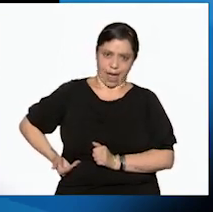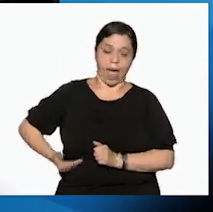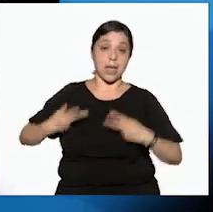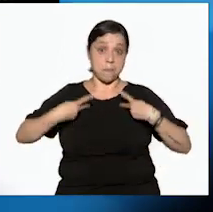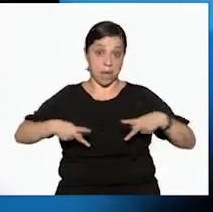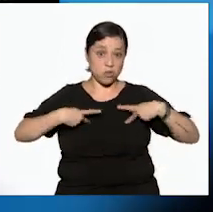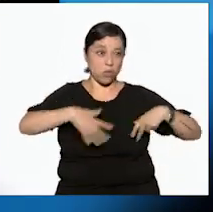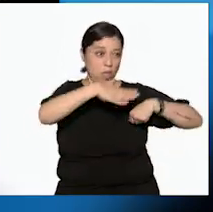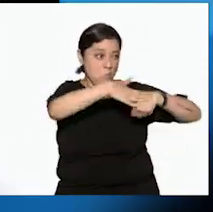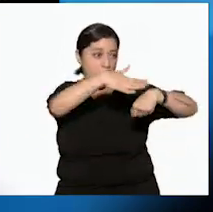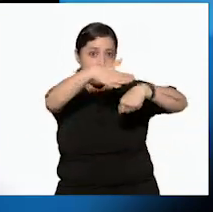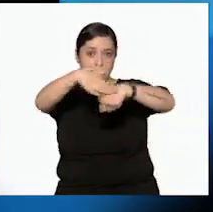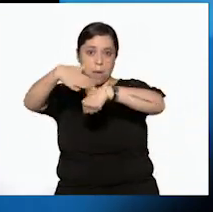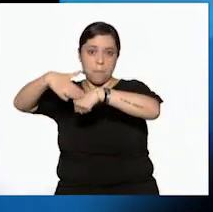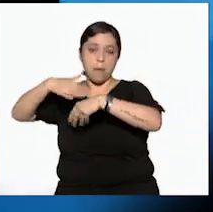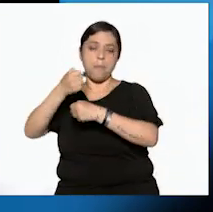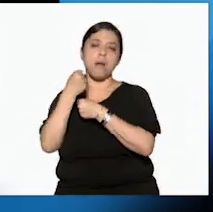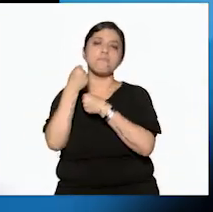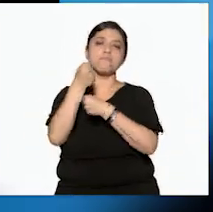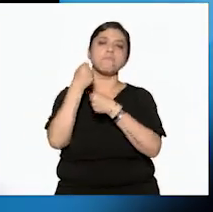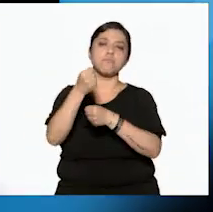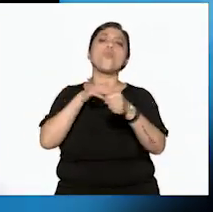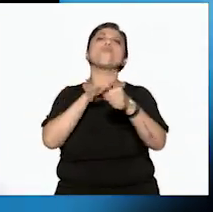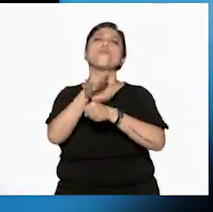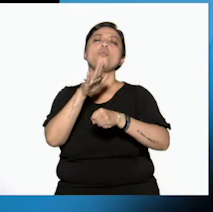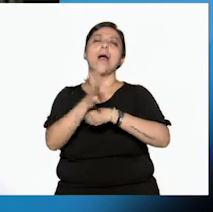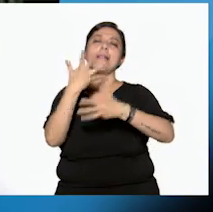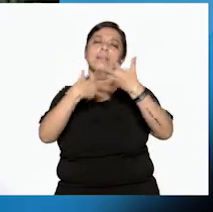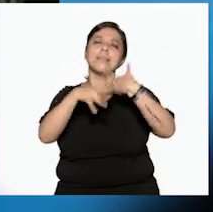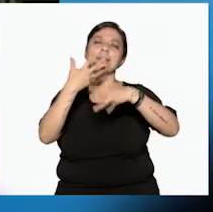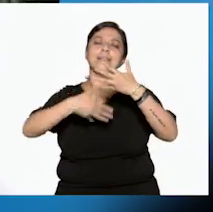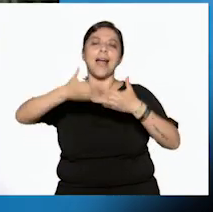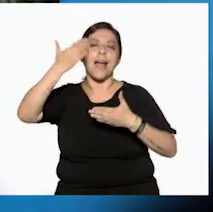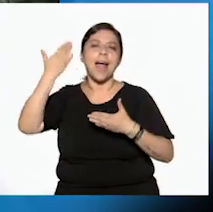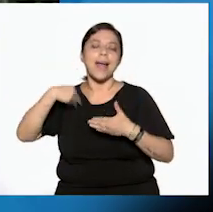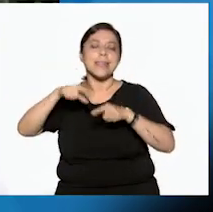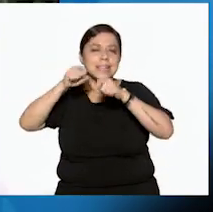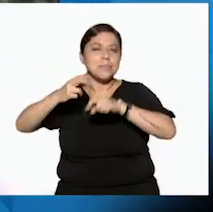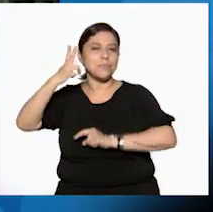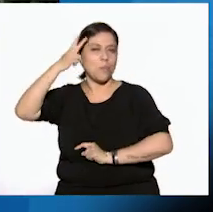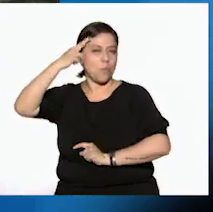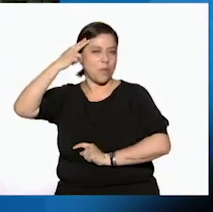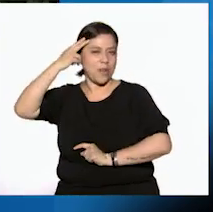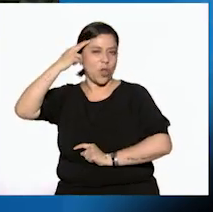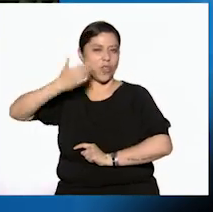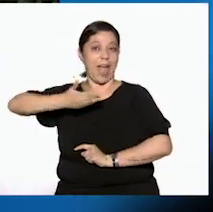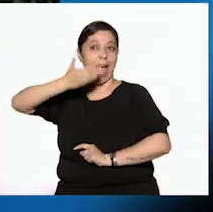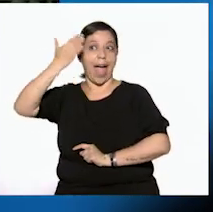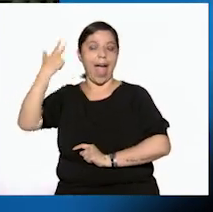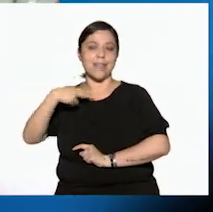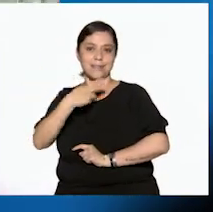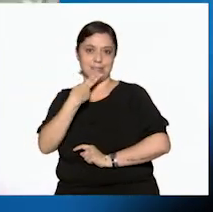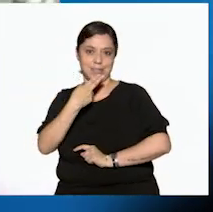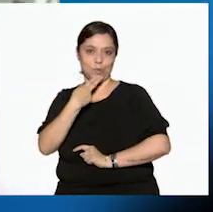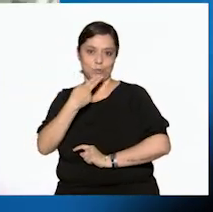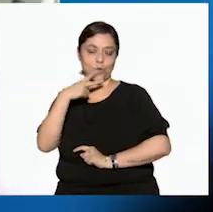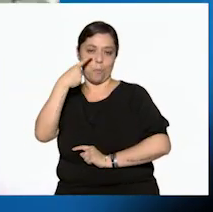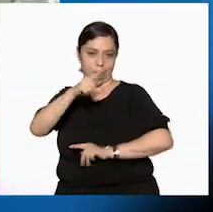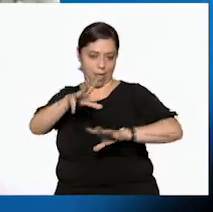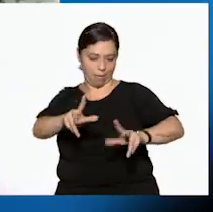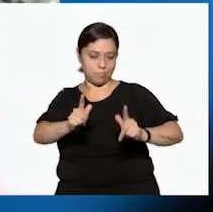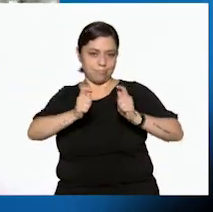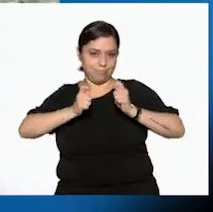población. Su lema de campaña era muy parecido a aquel que el mismo Porfirio Díaz había utilizado para tomar el